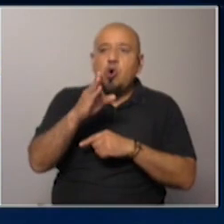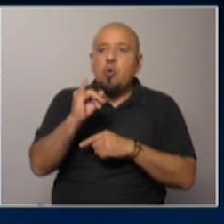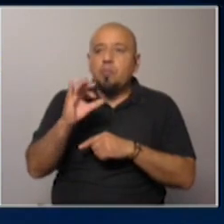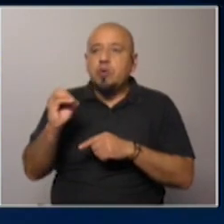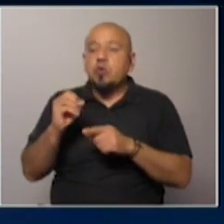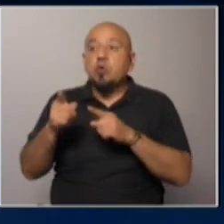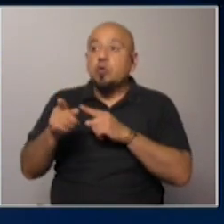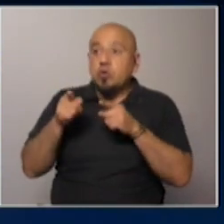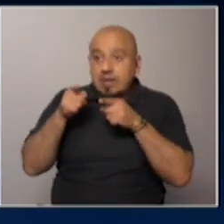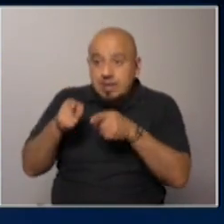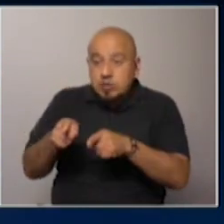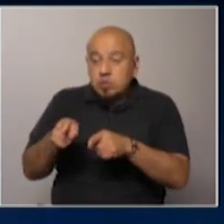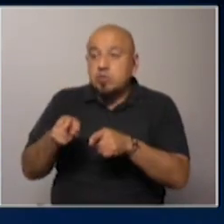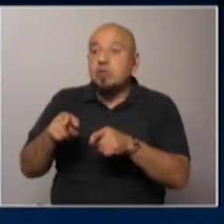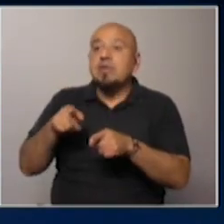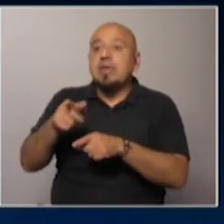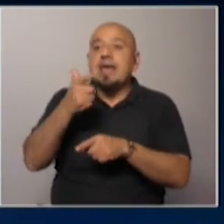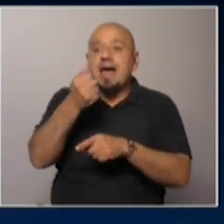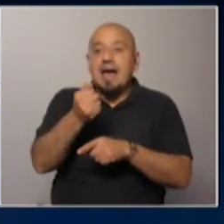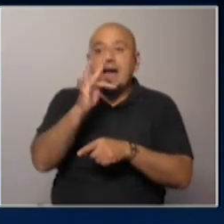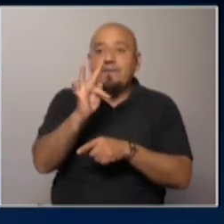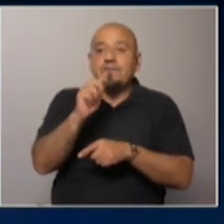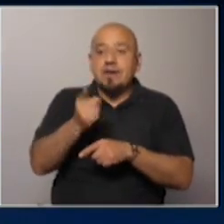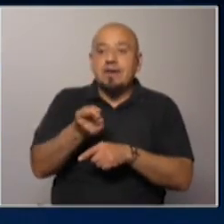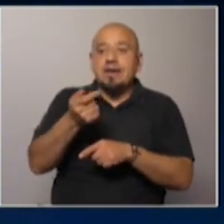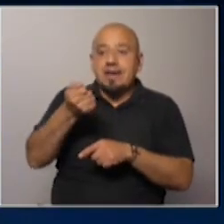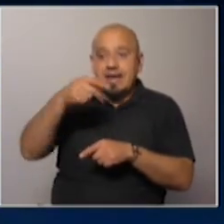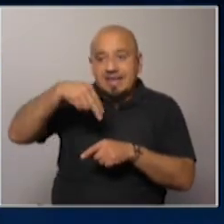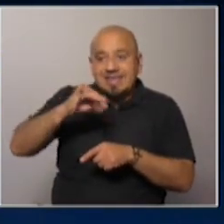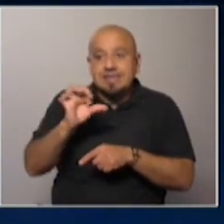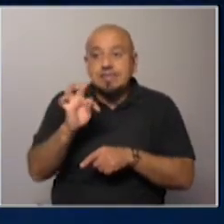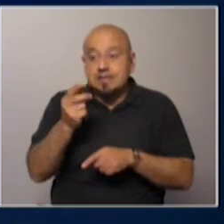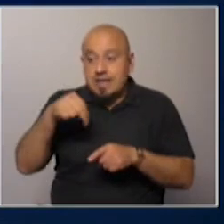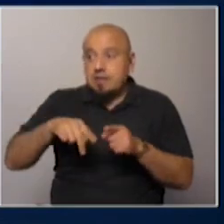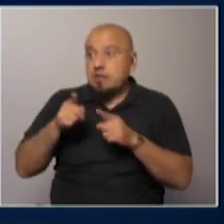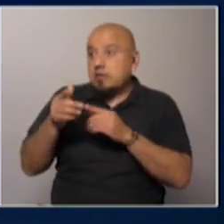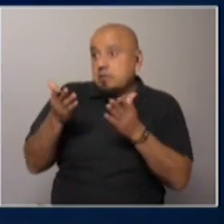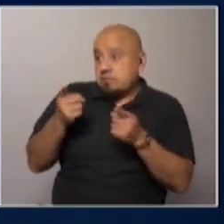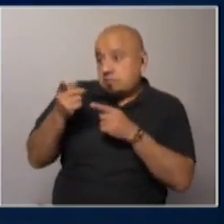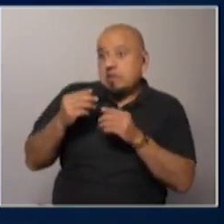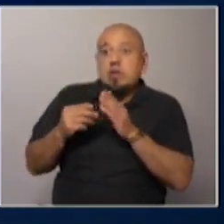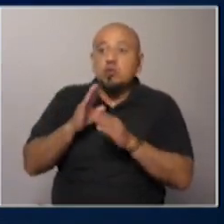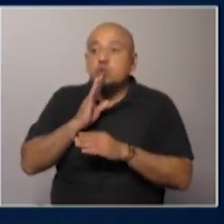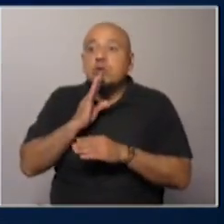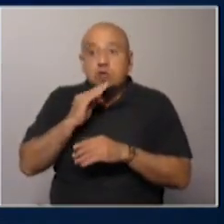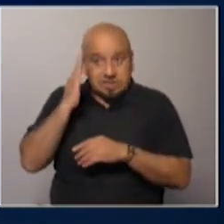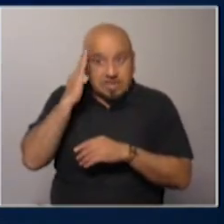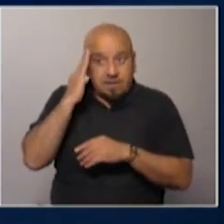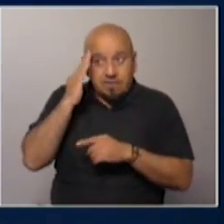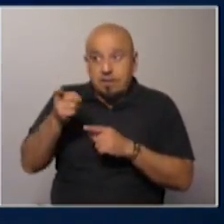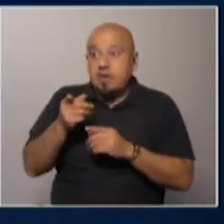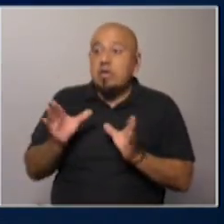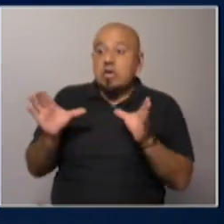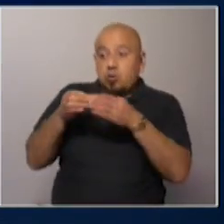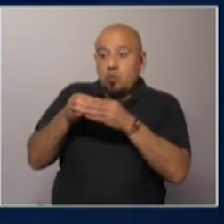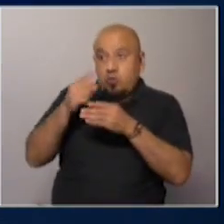o del abastecimiento de ese opio proviene de afganistán y eso se ha hecho bajo el mandato tanto de las tropas de eeuu como también una coalición de